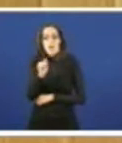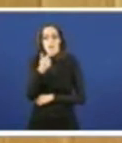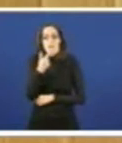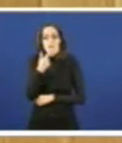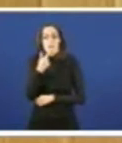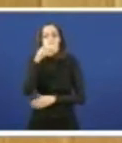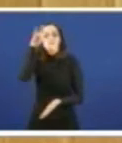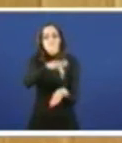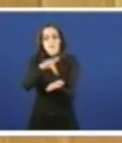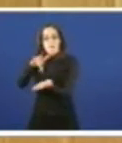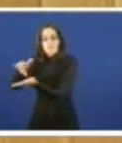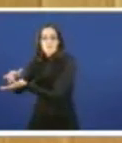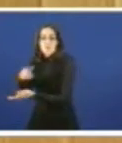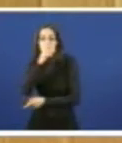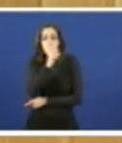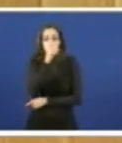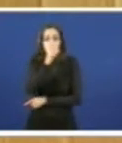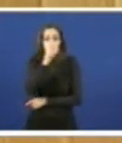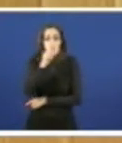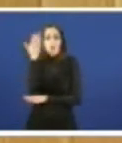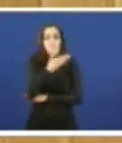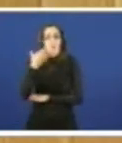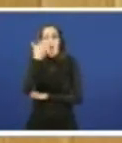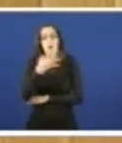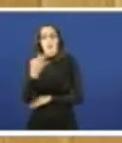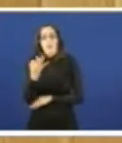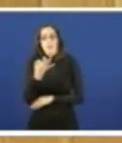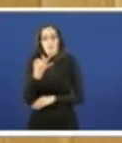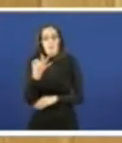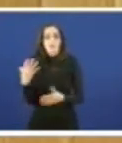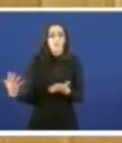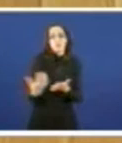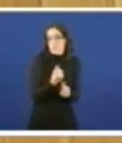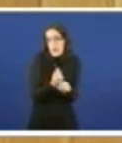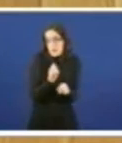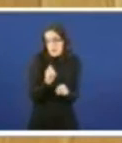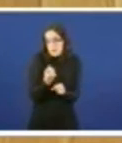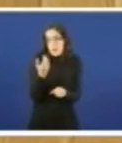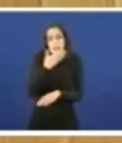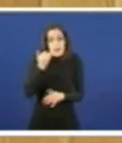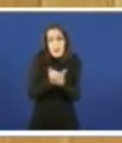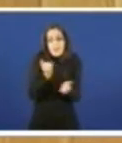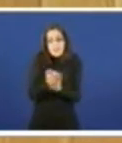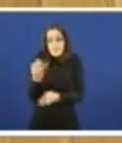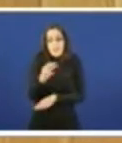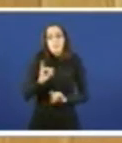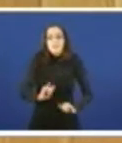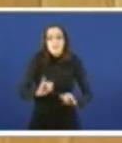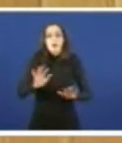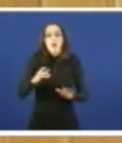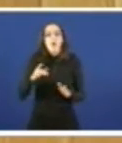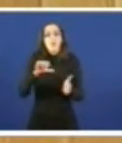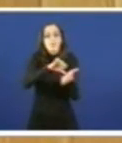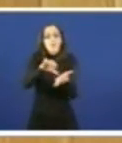recollen como conmemoraciones escolares sexan lectivas para todos os efectos e nelas os centros deberán